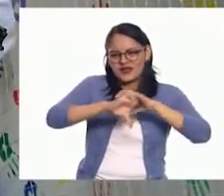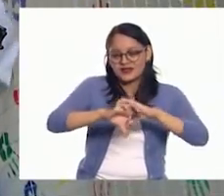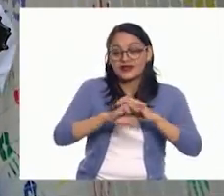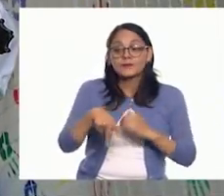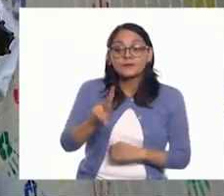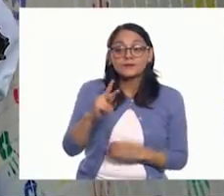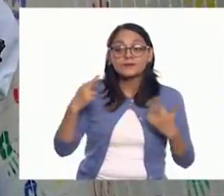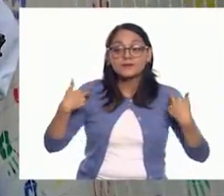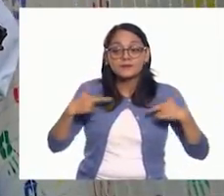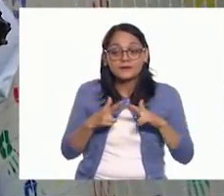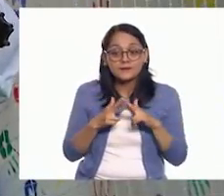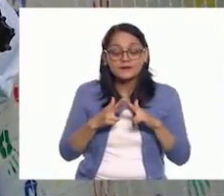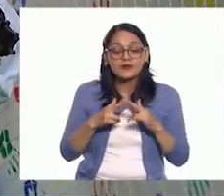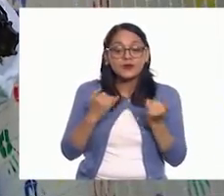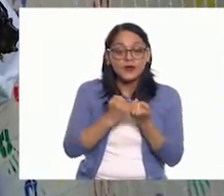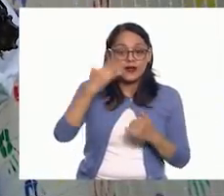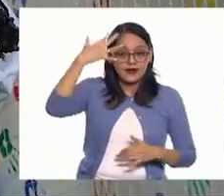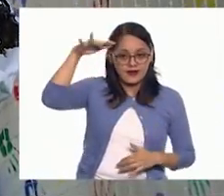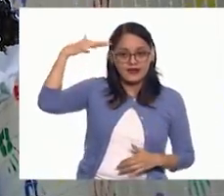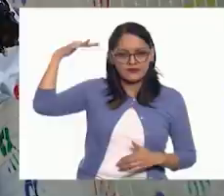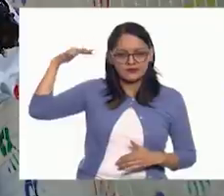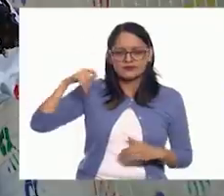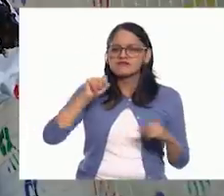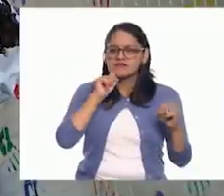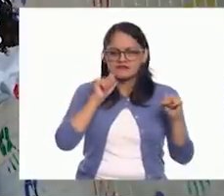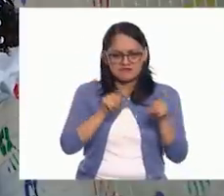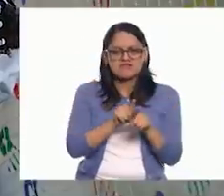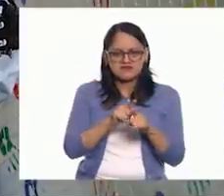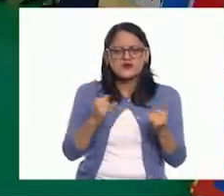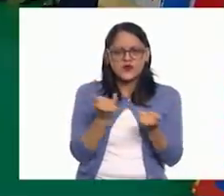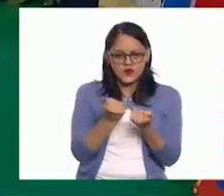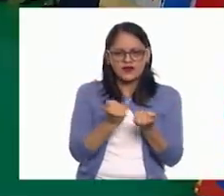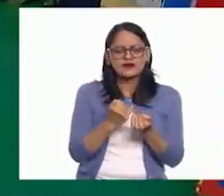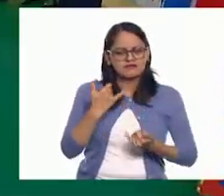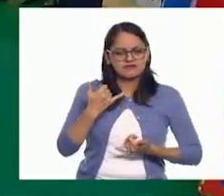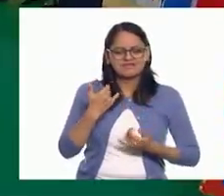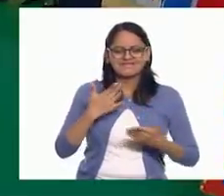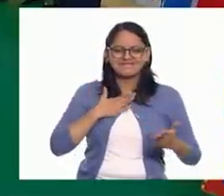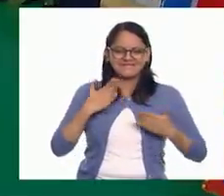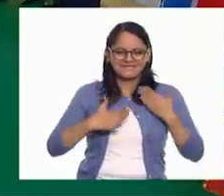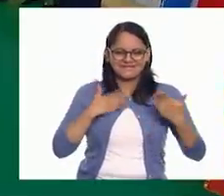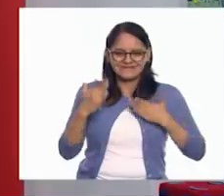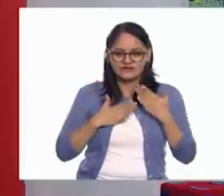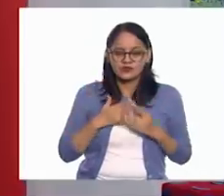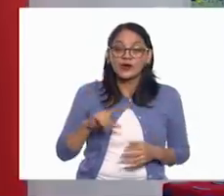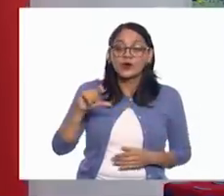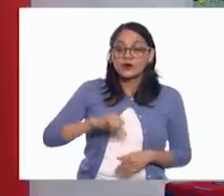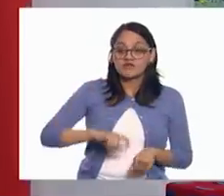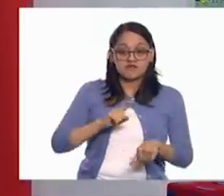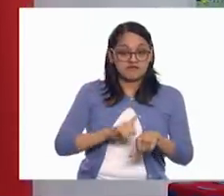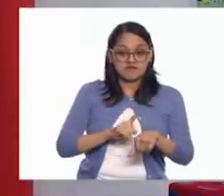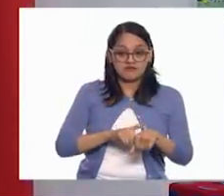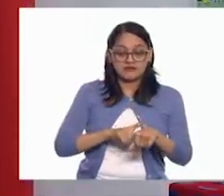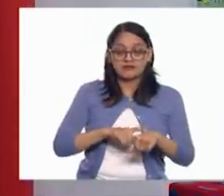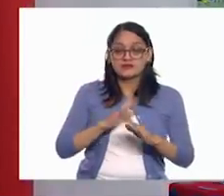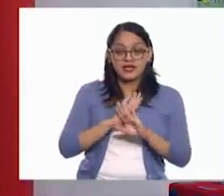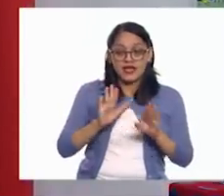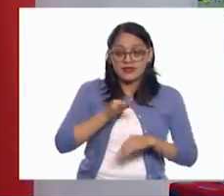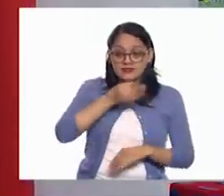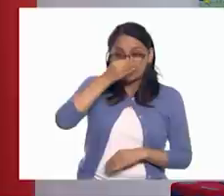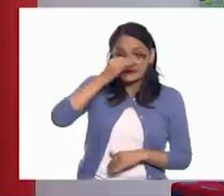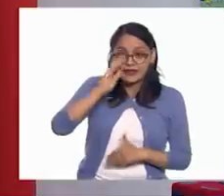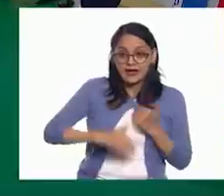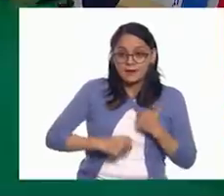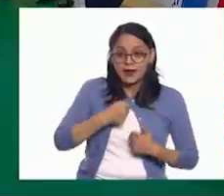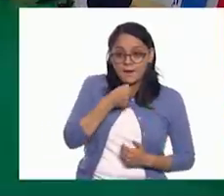los maestros también nos divertimos bastante. Yo creo que entonces ya estamos en tiempo y va a finalizar el podcast, ¿no, querido maestro?